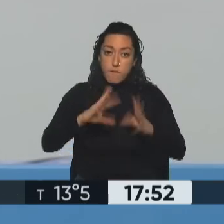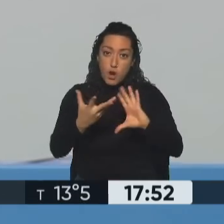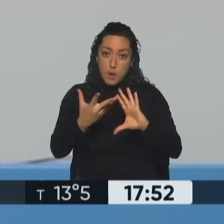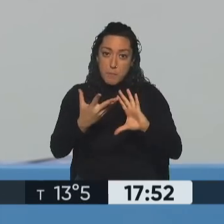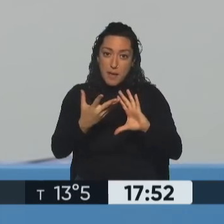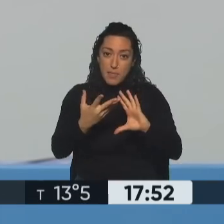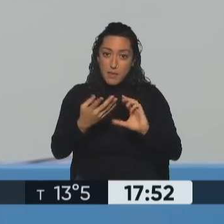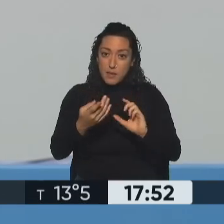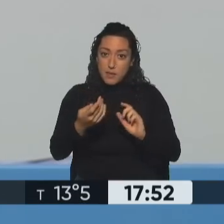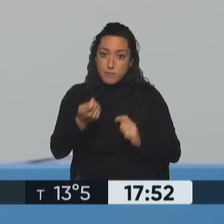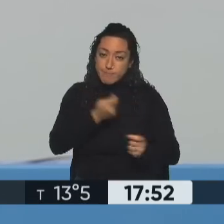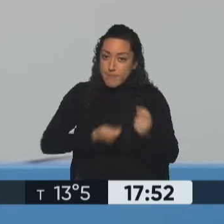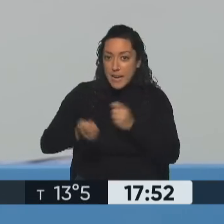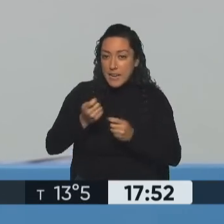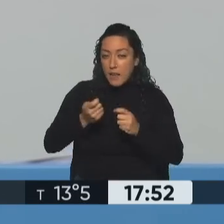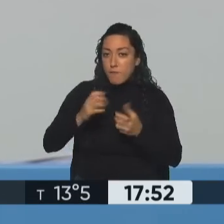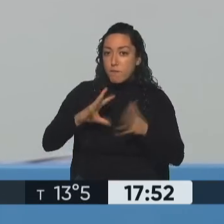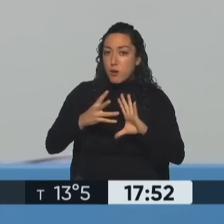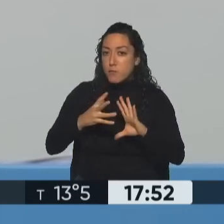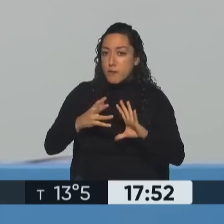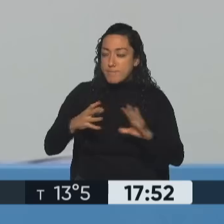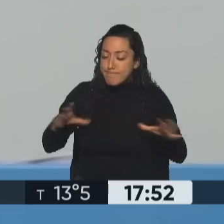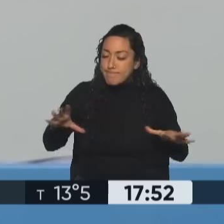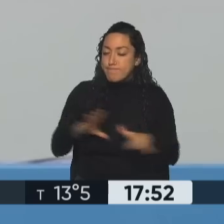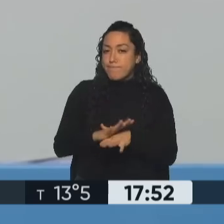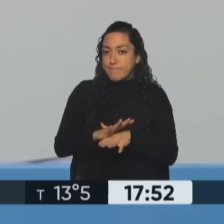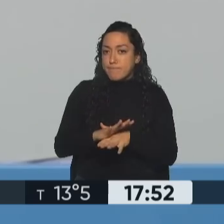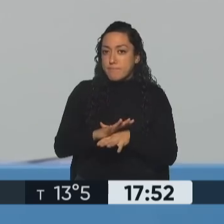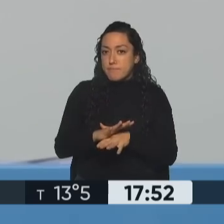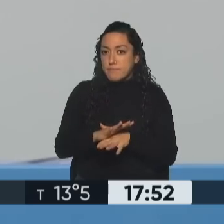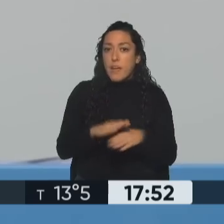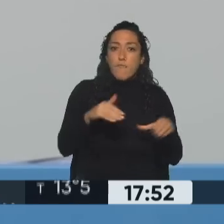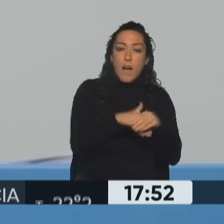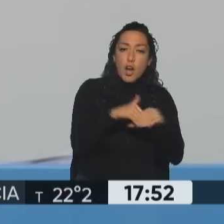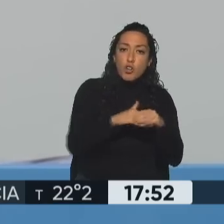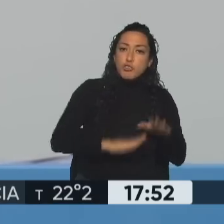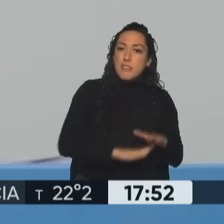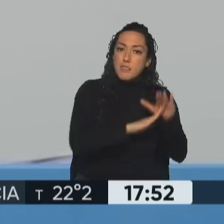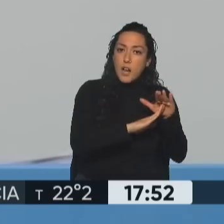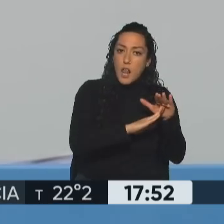articular más adecuadamente Banco Central,